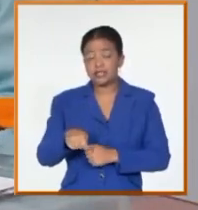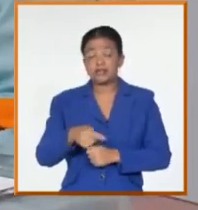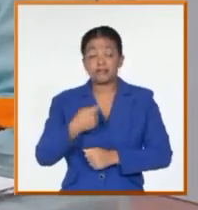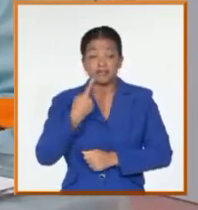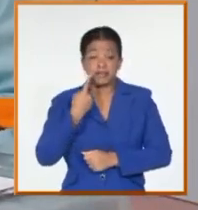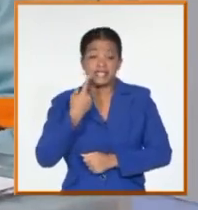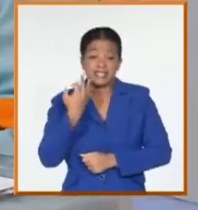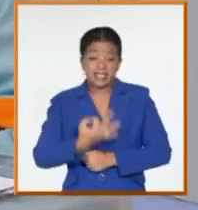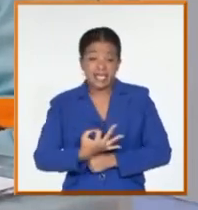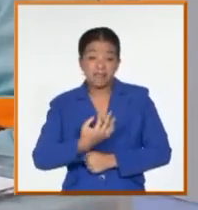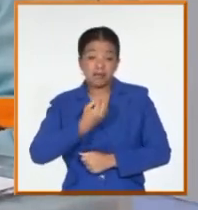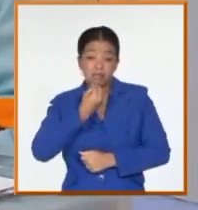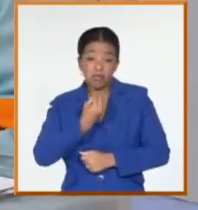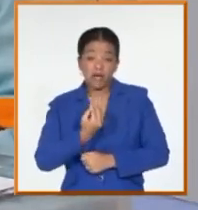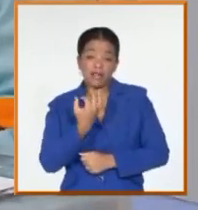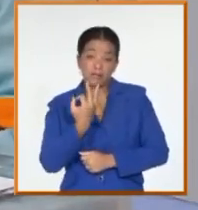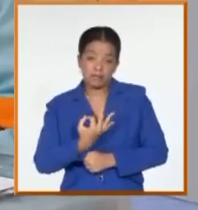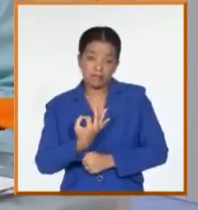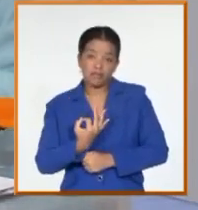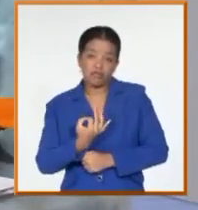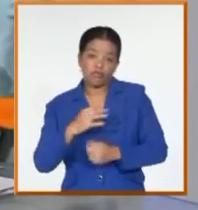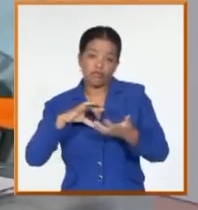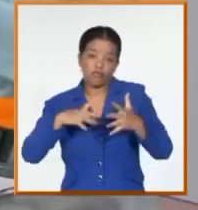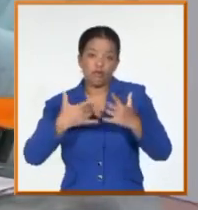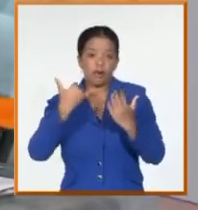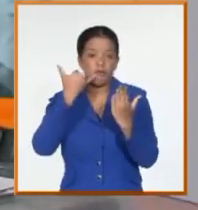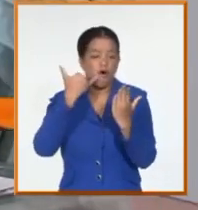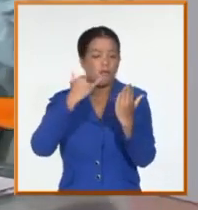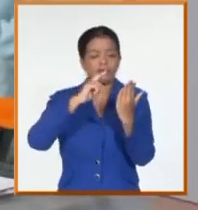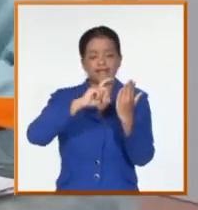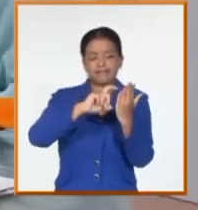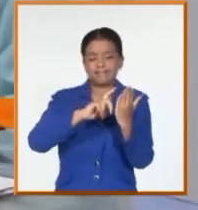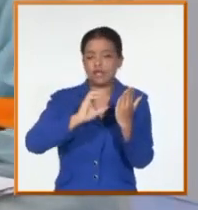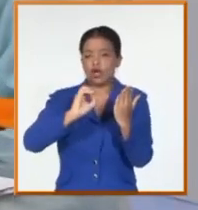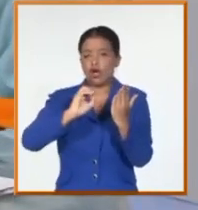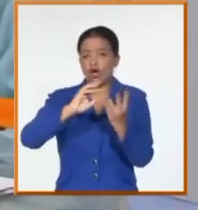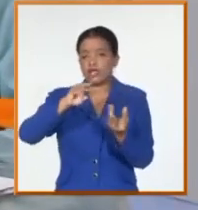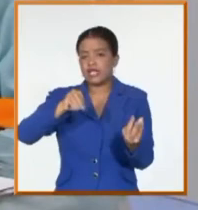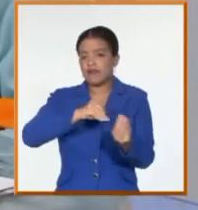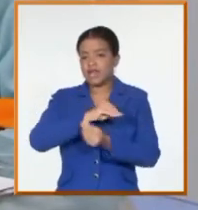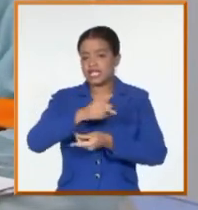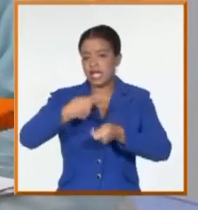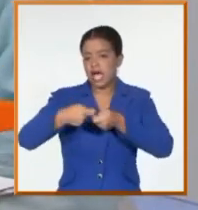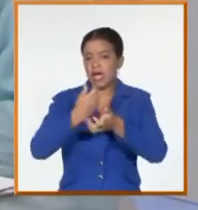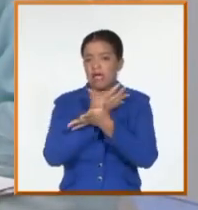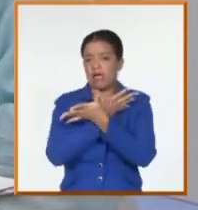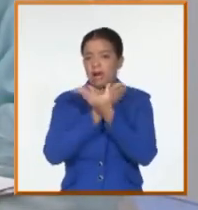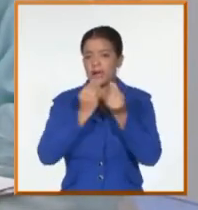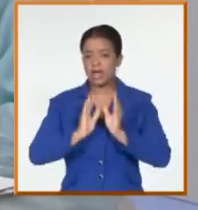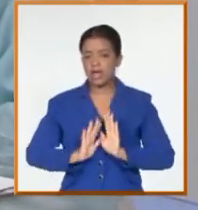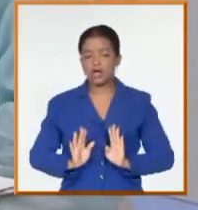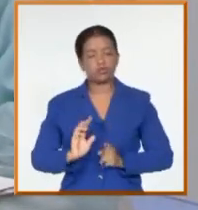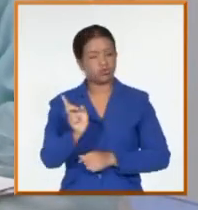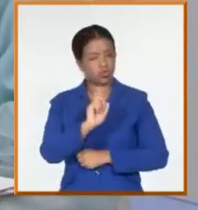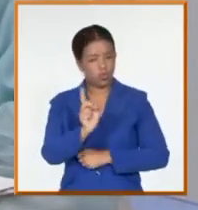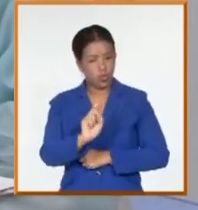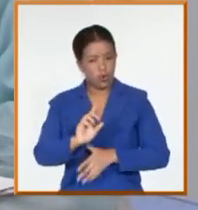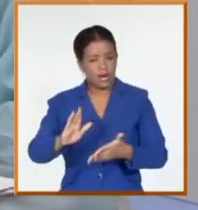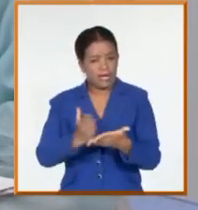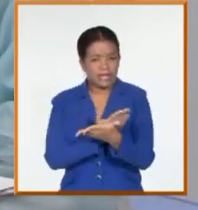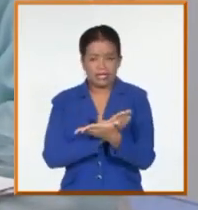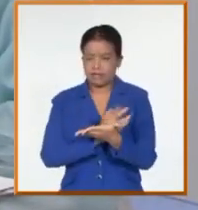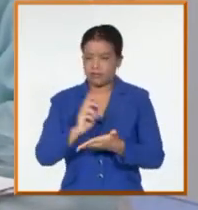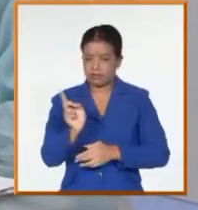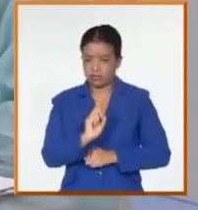a partir de los mecanismos digitales no estamos hablando que el dinero efectivo va a desaparecer pero yo creo que a partir